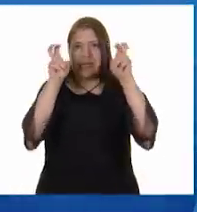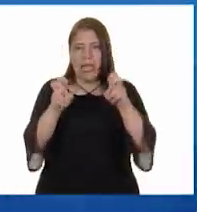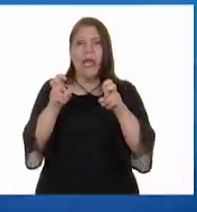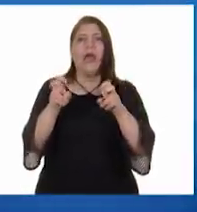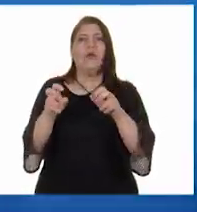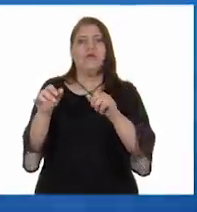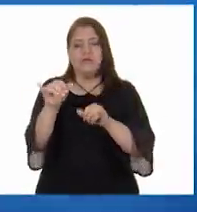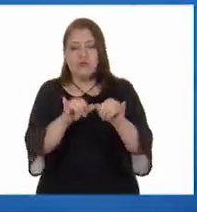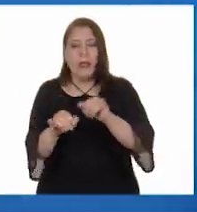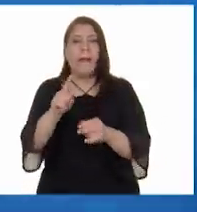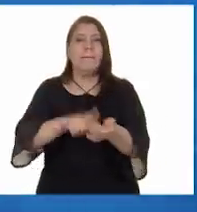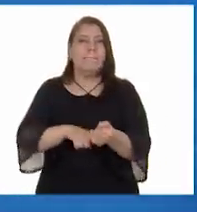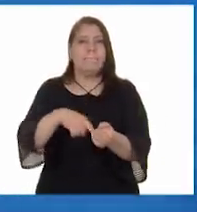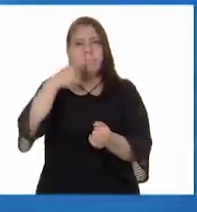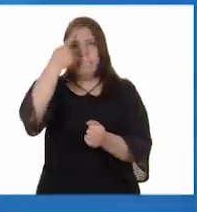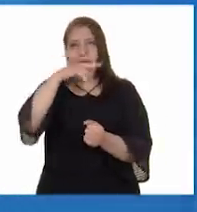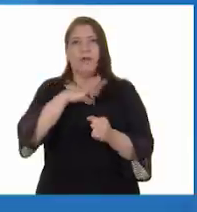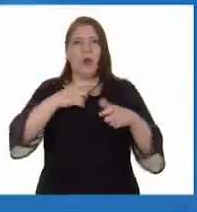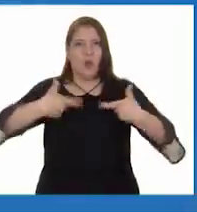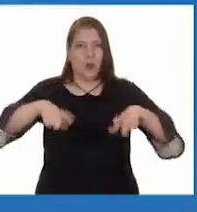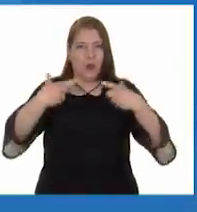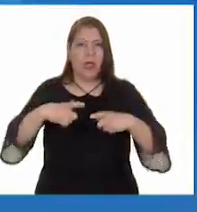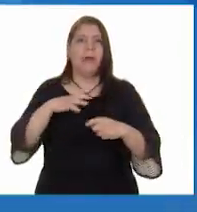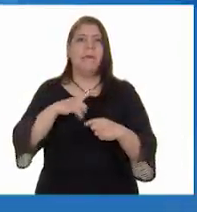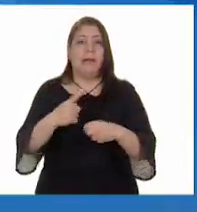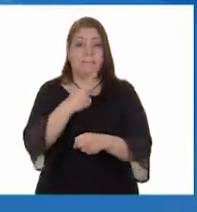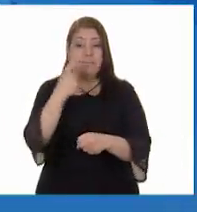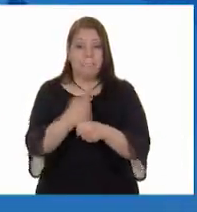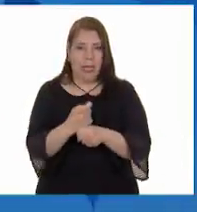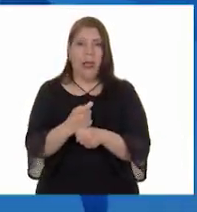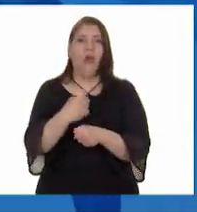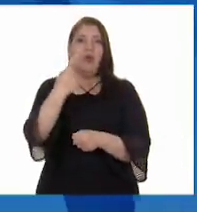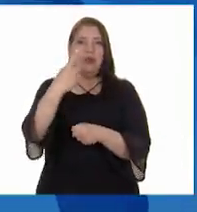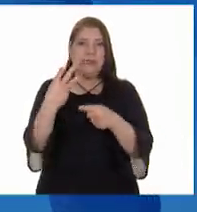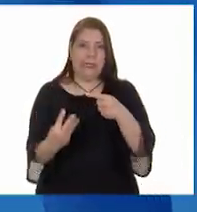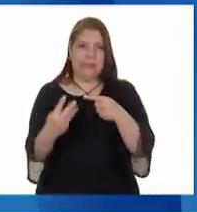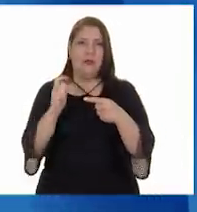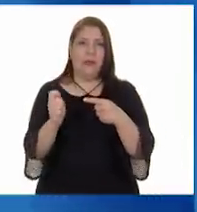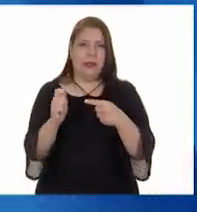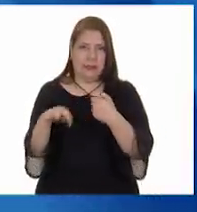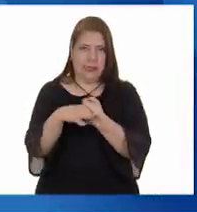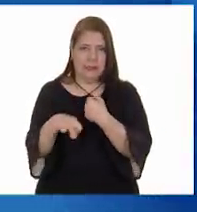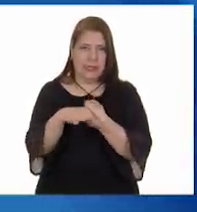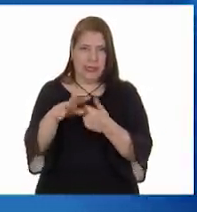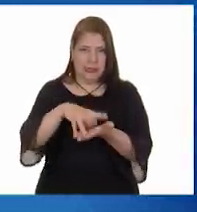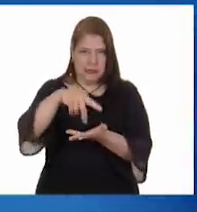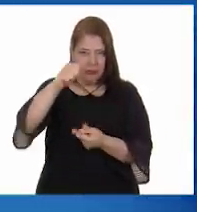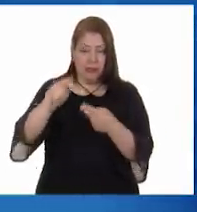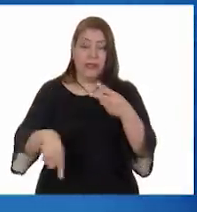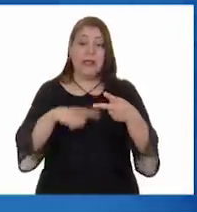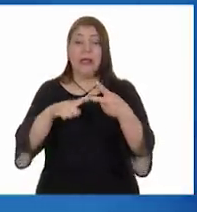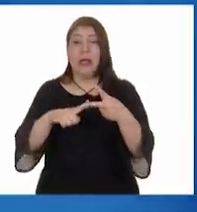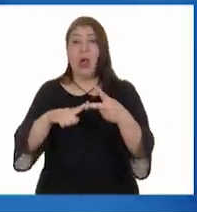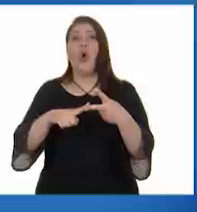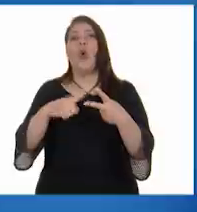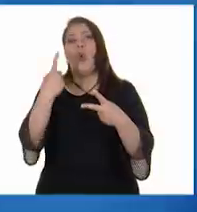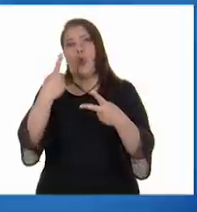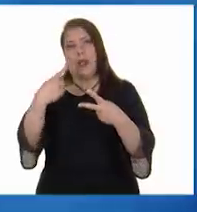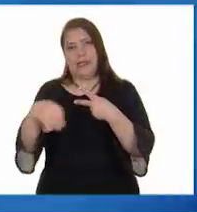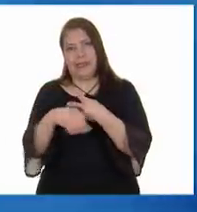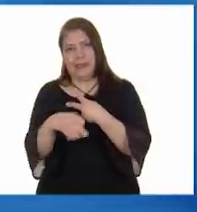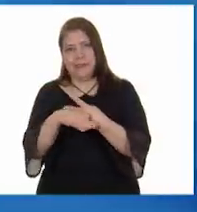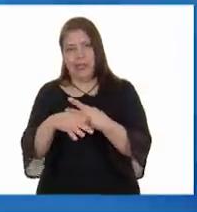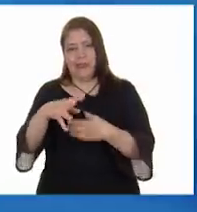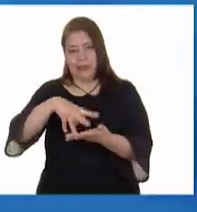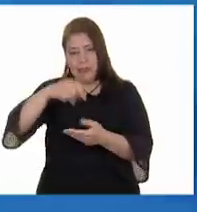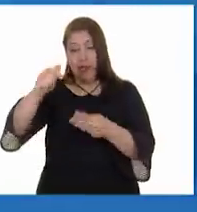En la mezcla 1 pusieron un tercio de taza de harina, en la mezcla 2 pusieron una taza de harina y en